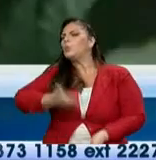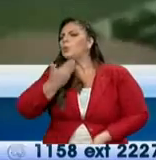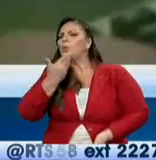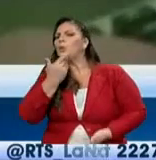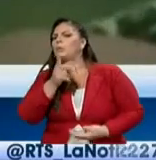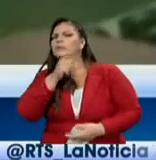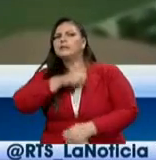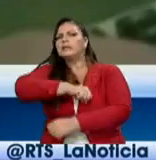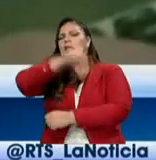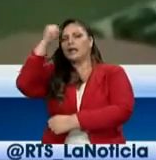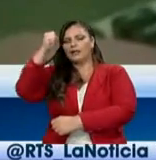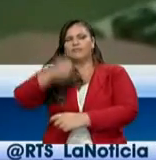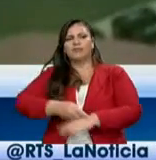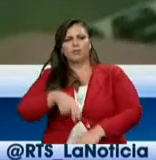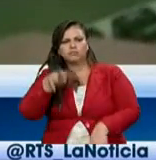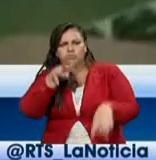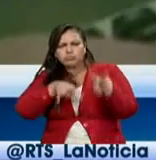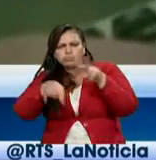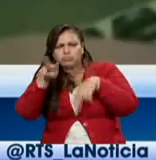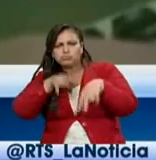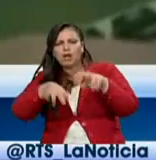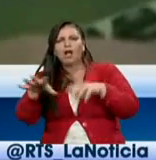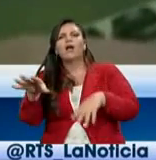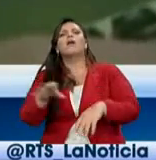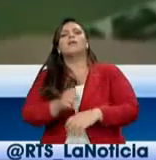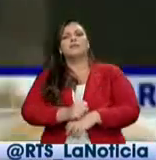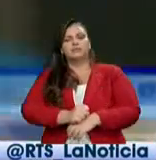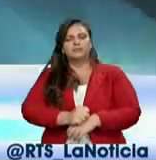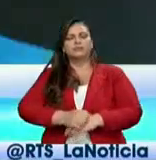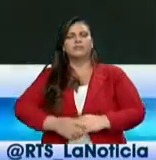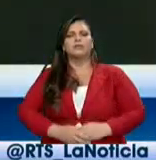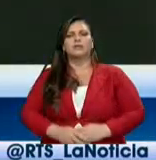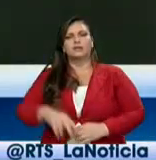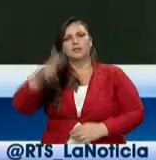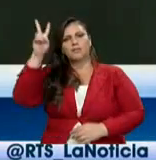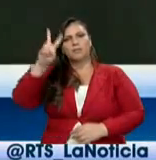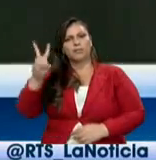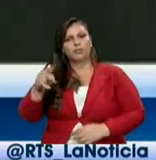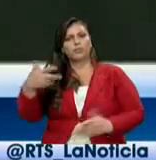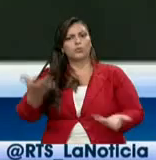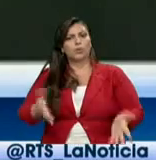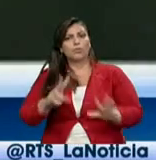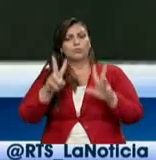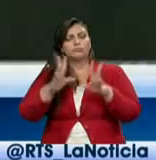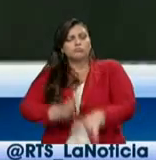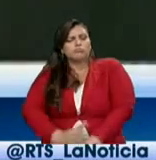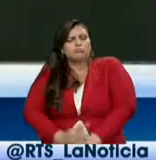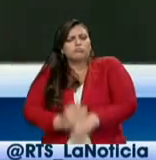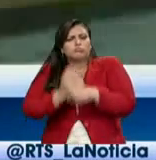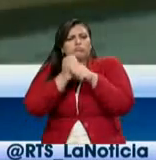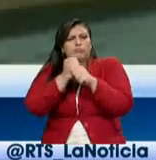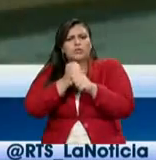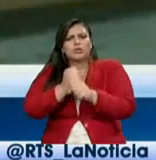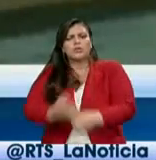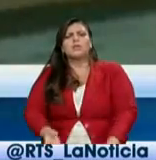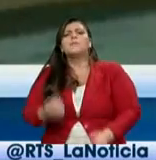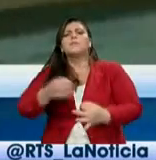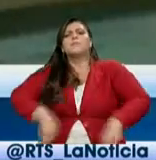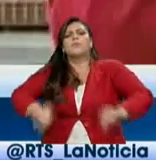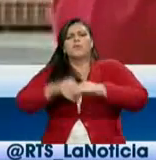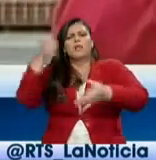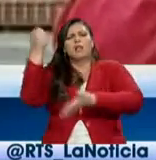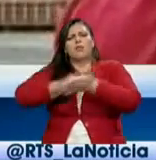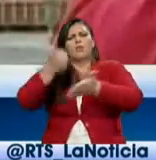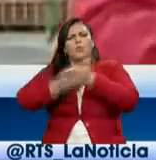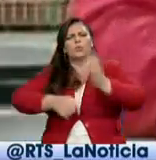y el avance de la inseguridad en tierra venezolana. Yo le hago un llamado a nuestro pueblo. Es tiempo de batallar, tomar